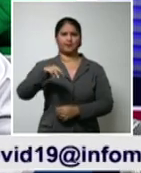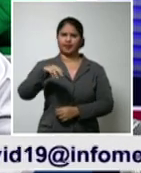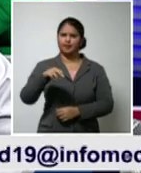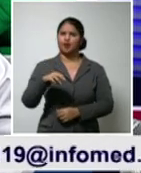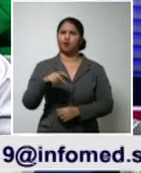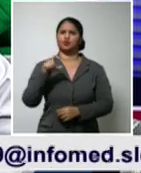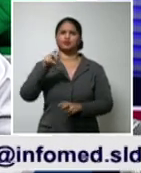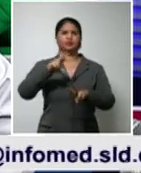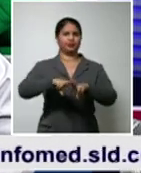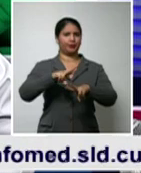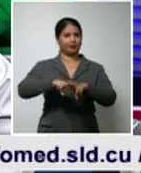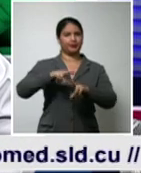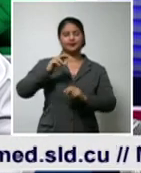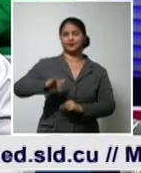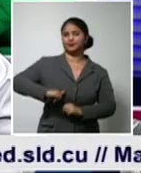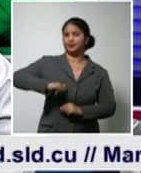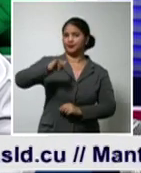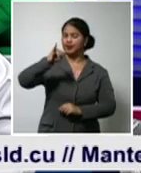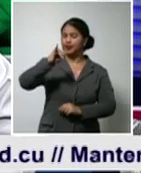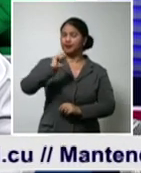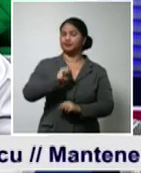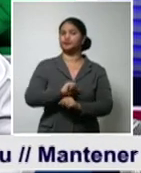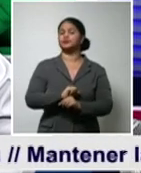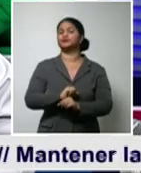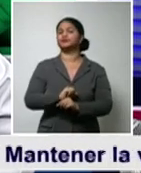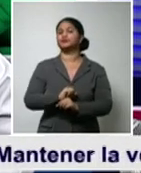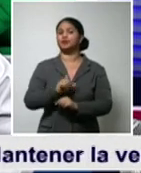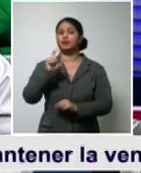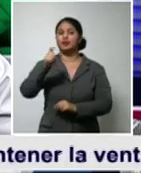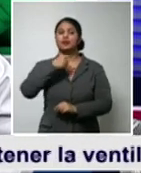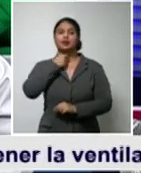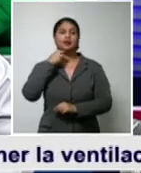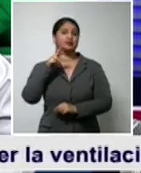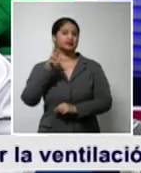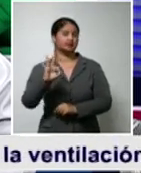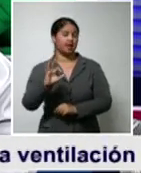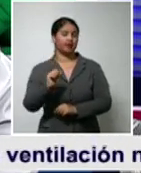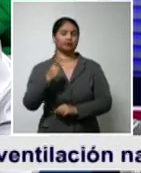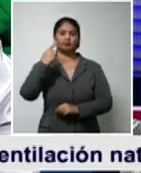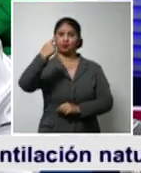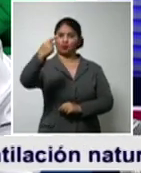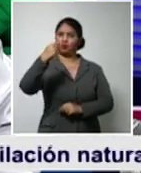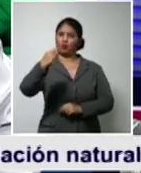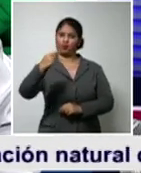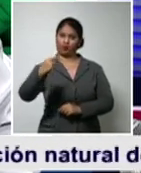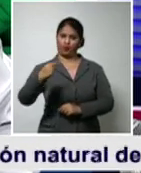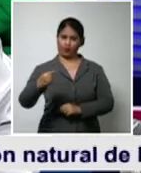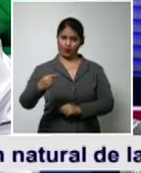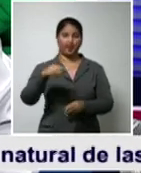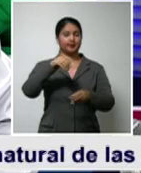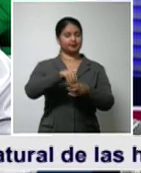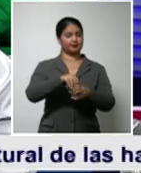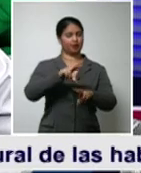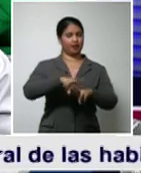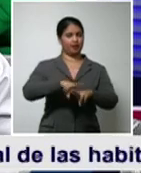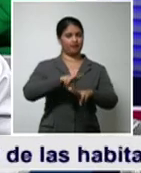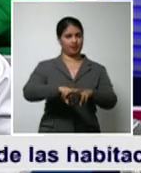de Boyero, de Cerro, uno de cada uno de estos municipios, y